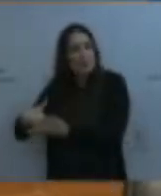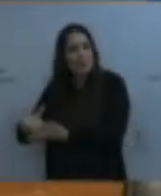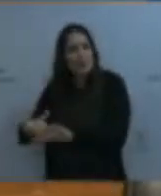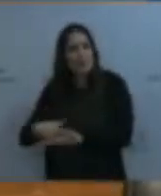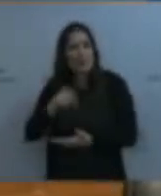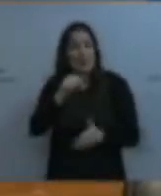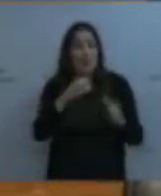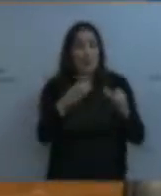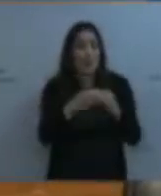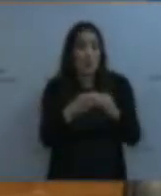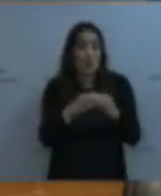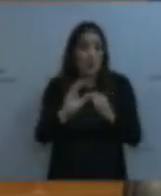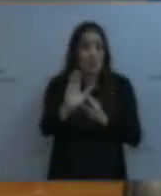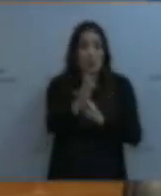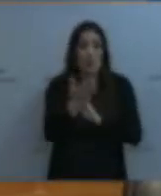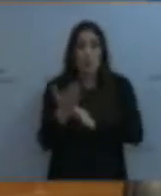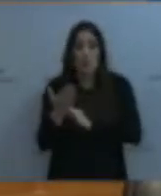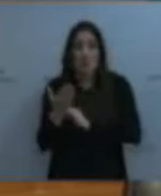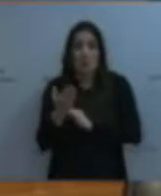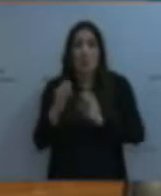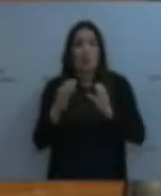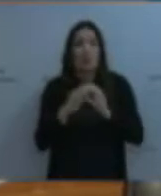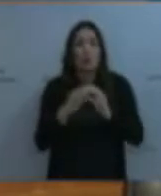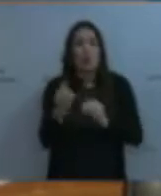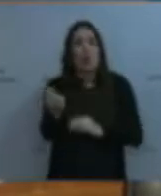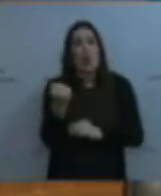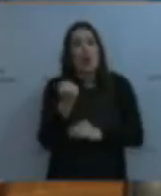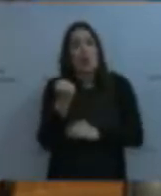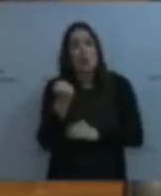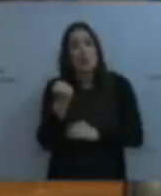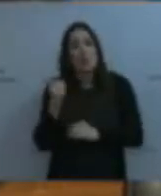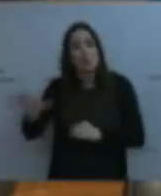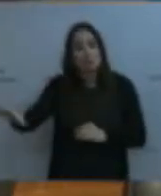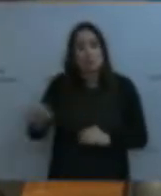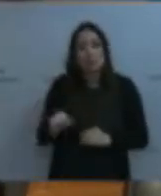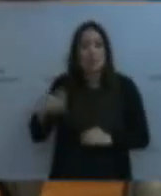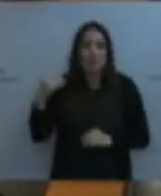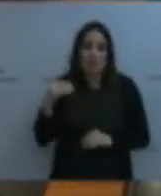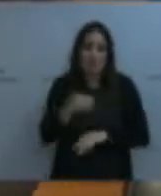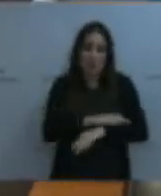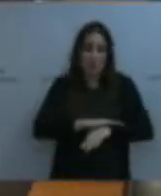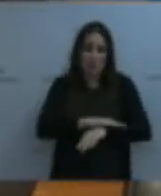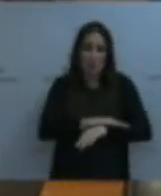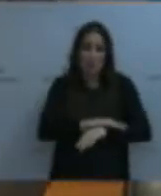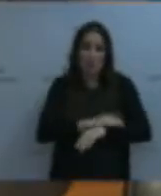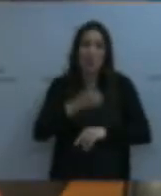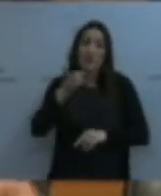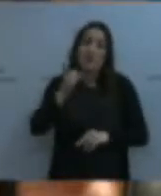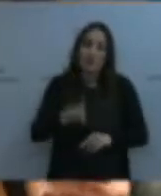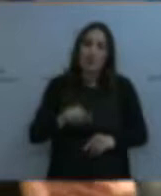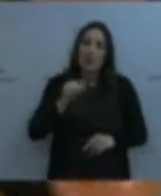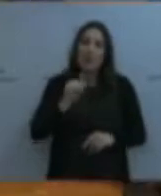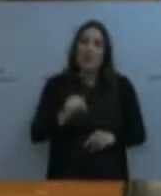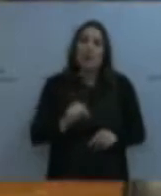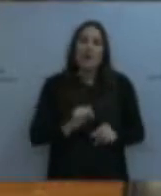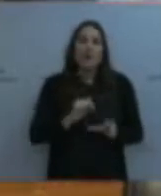un grupo de esta Cámara, grupo que apoyó la investidura del presidente del Gobierno y que también tiene muchos miles de